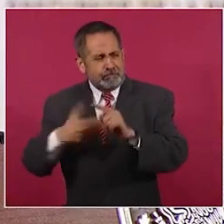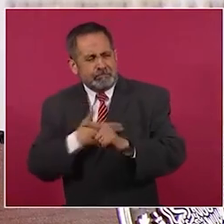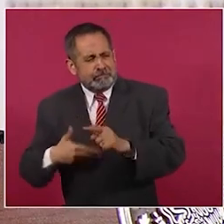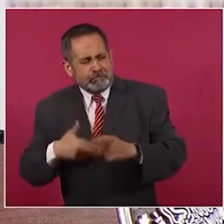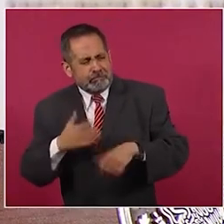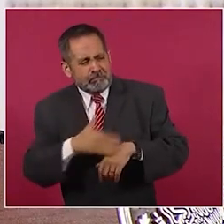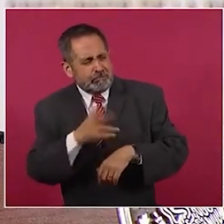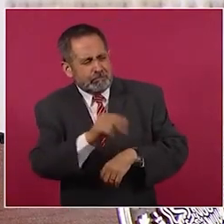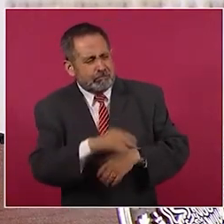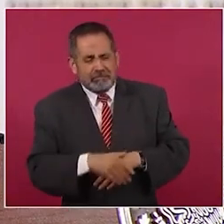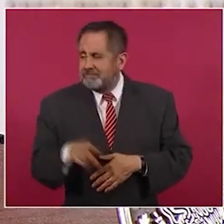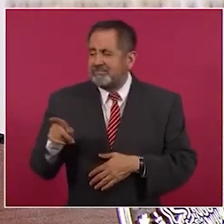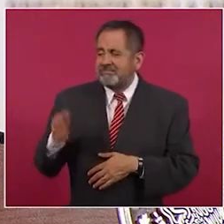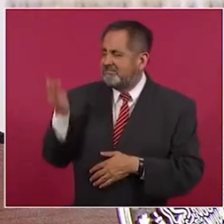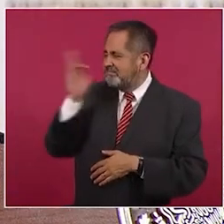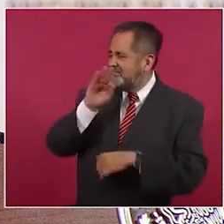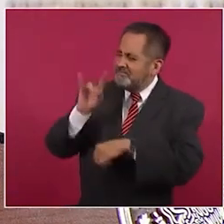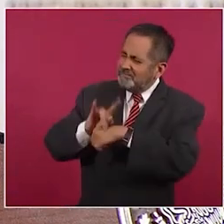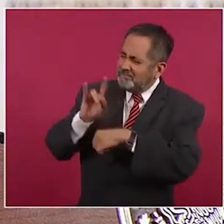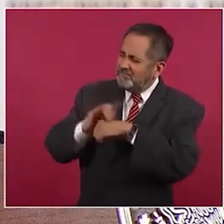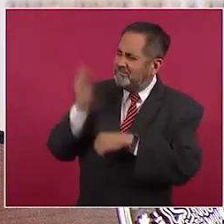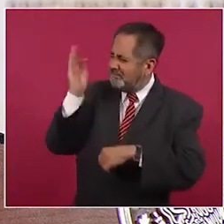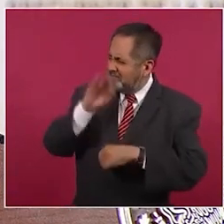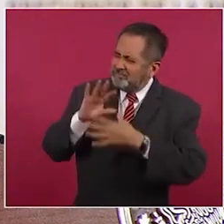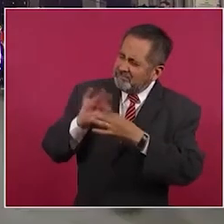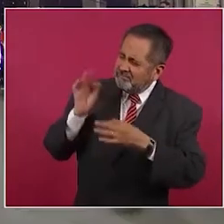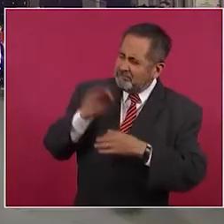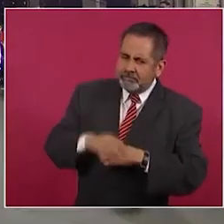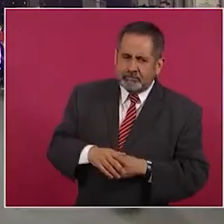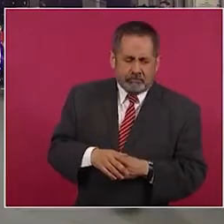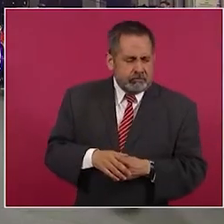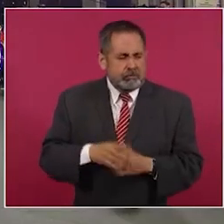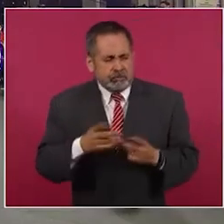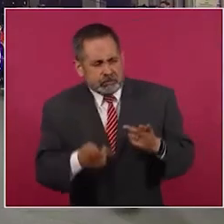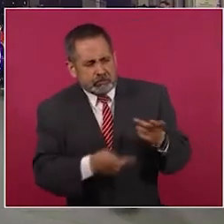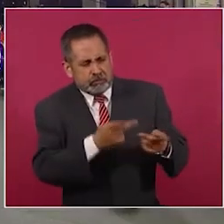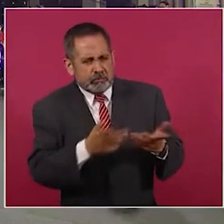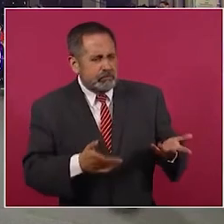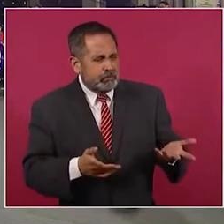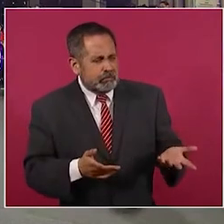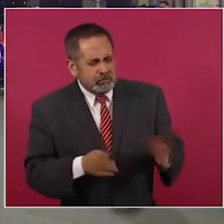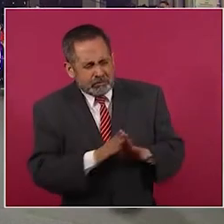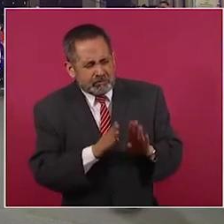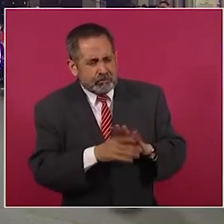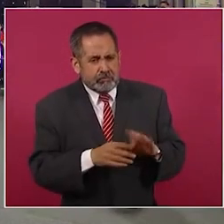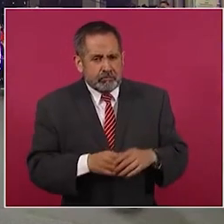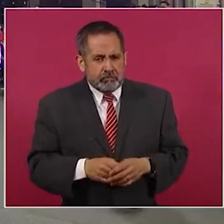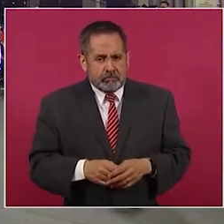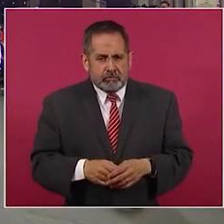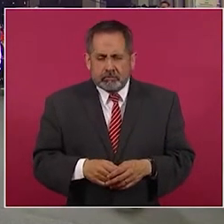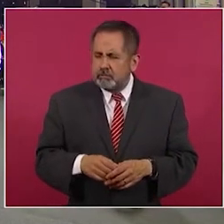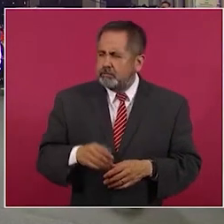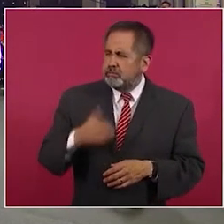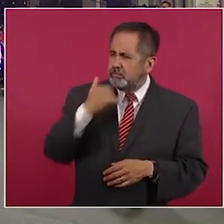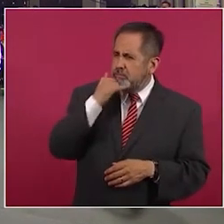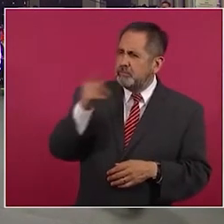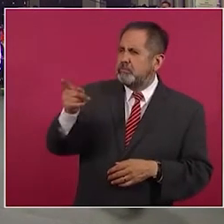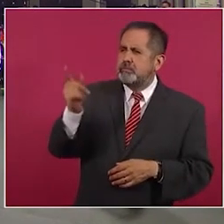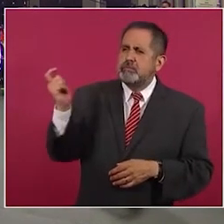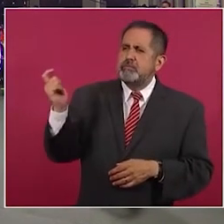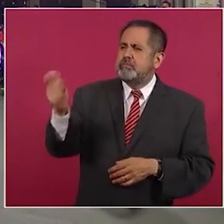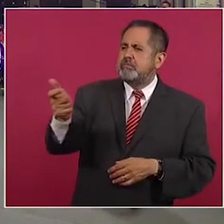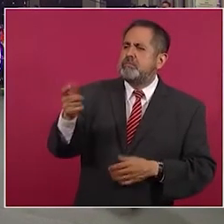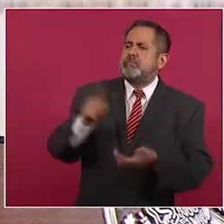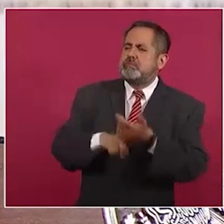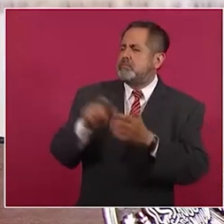No, porque es una farsa. Y le preguntaba hasta que le empiezan a decir, no, pues tú eres un vendido, oye, ¿tú cuánto te pagan?